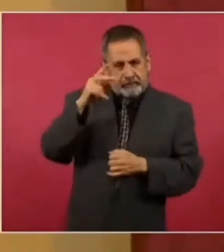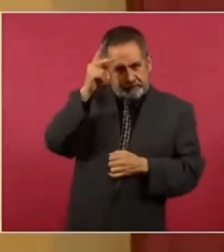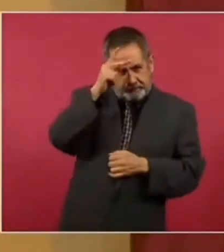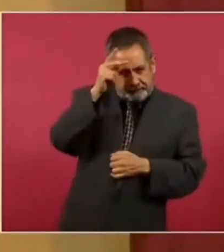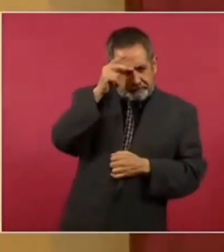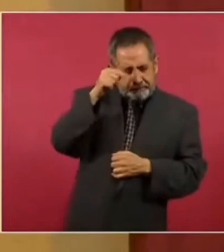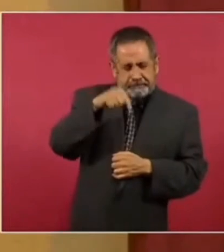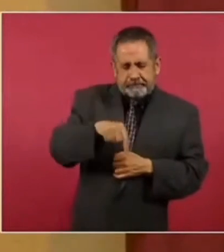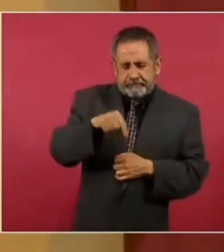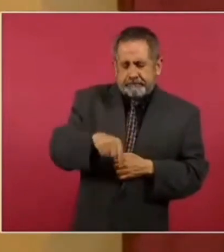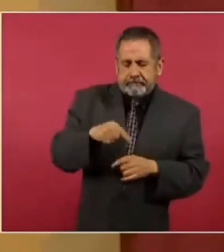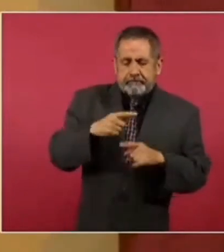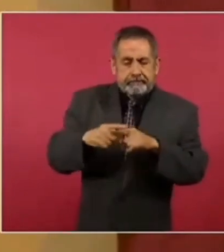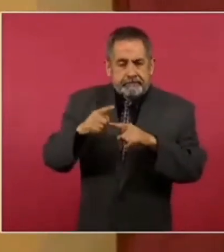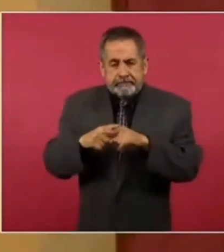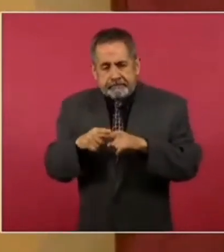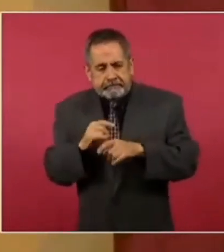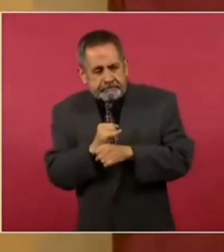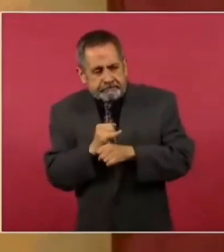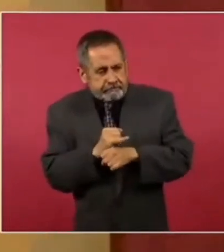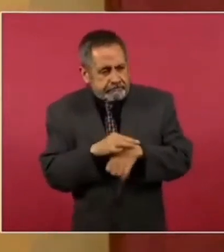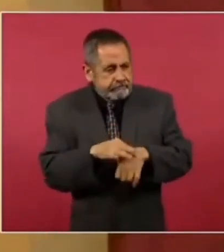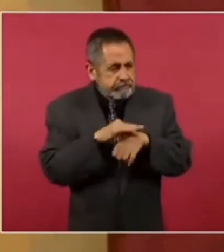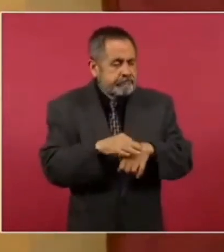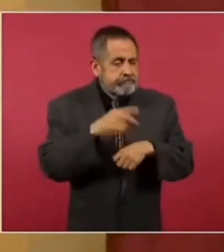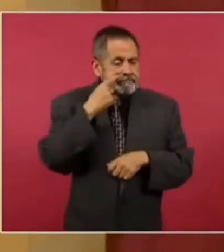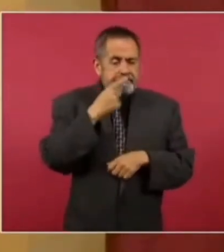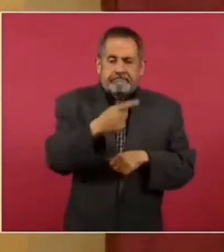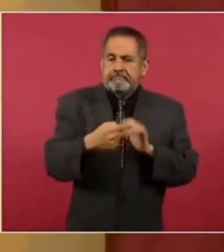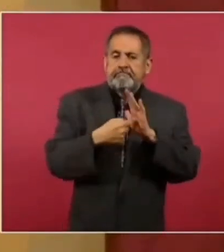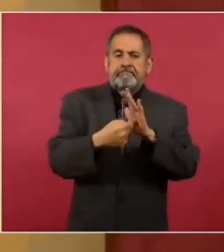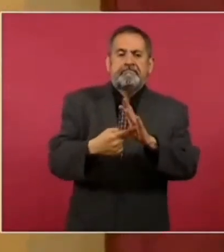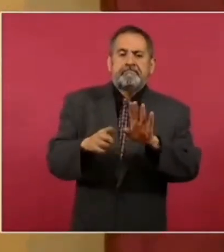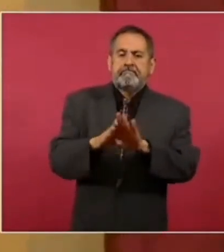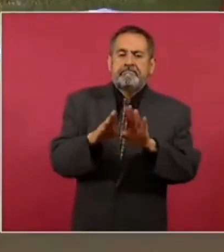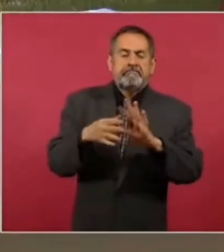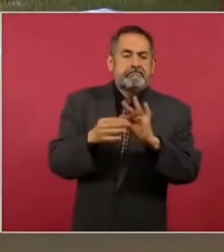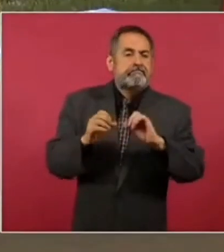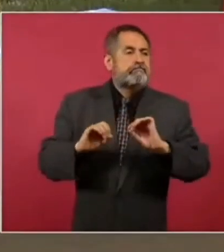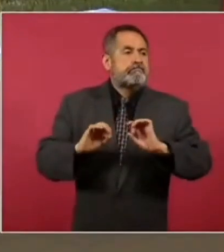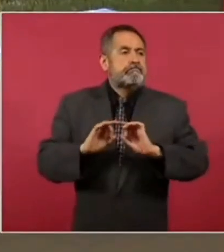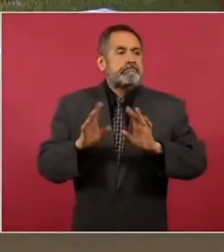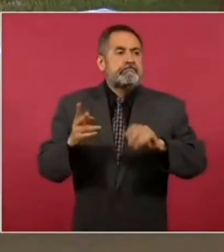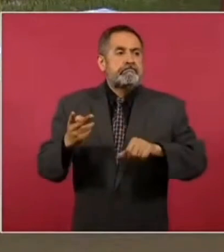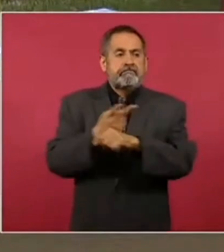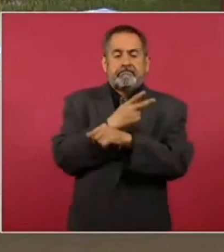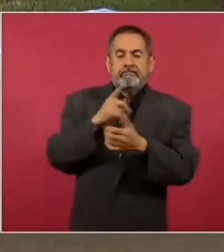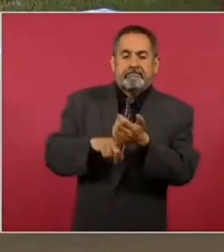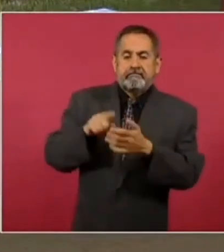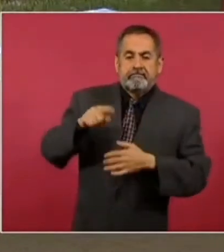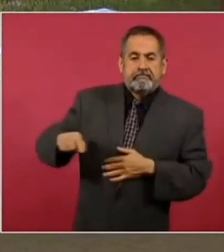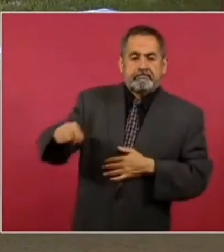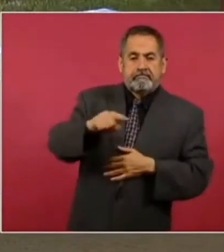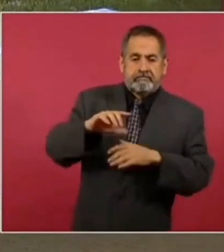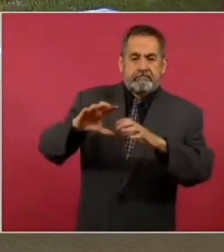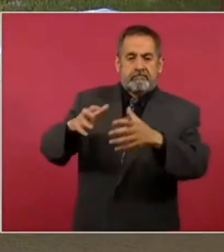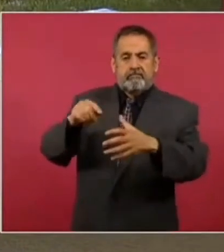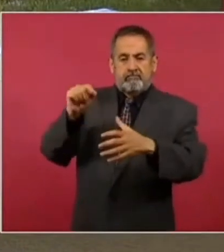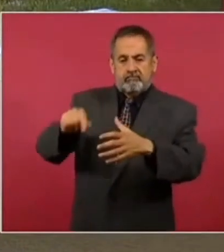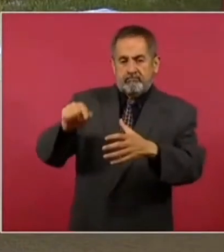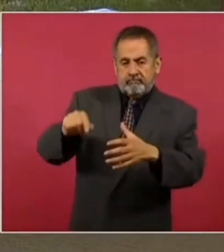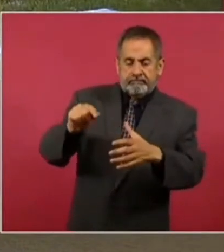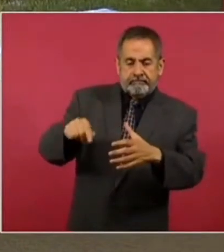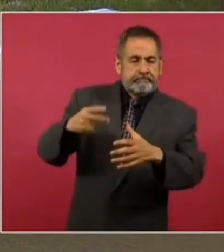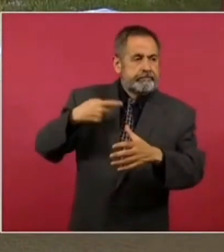otras instituciones, estudios cualitativos que nos revelan poco lo que ocurre en la comunidad, en la